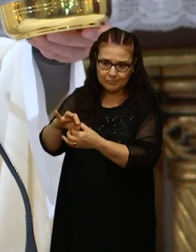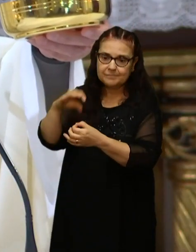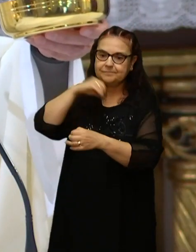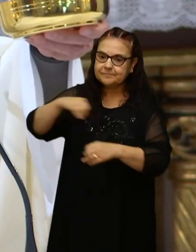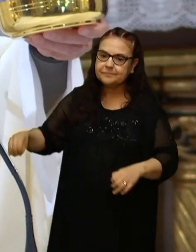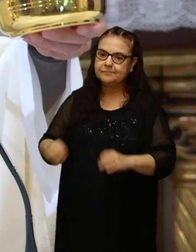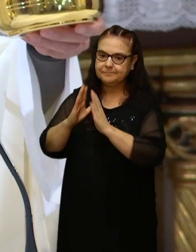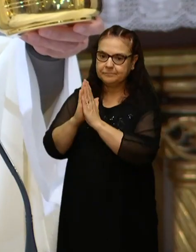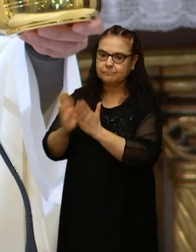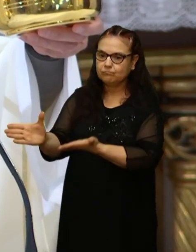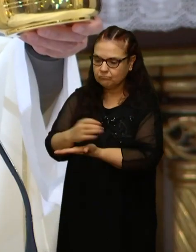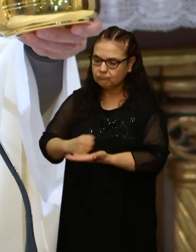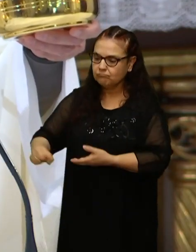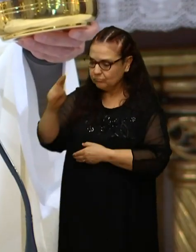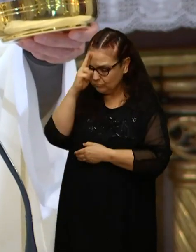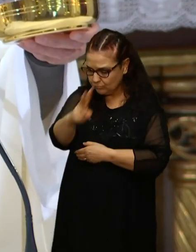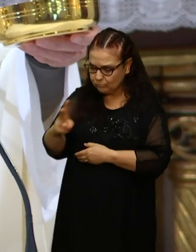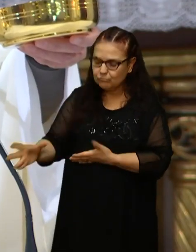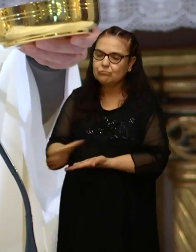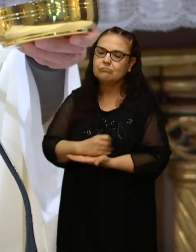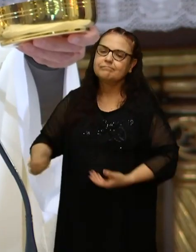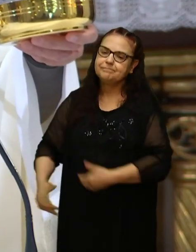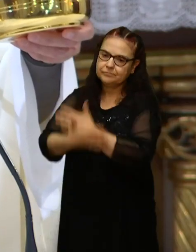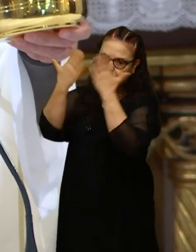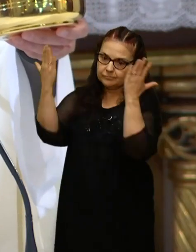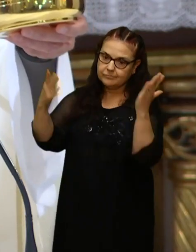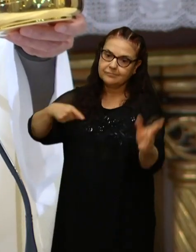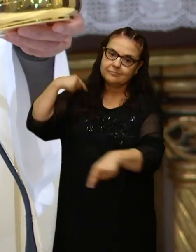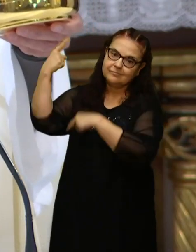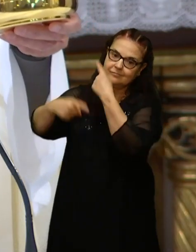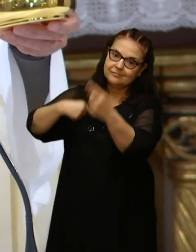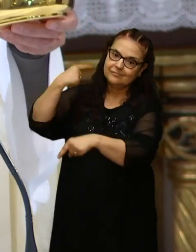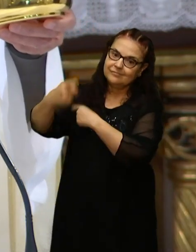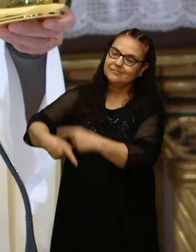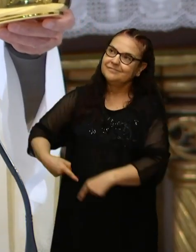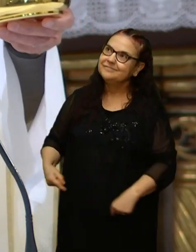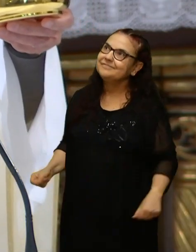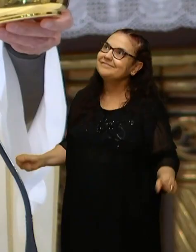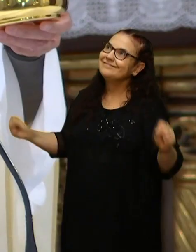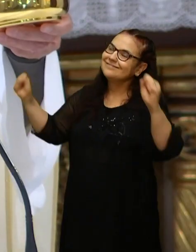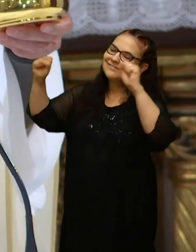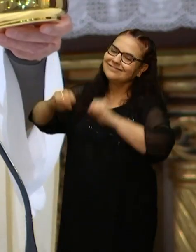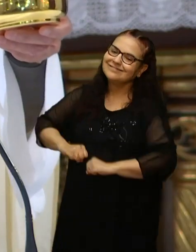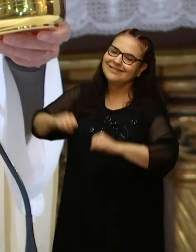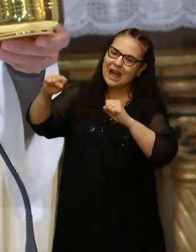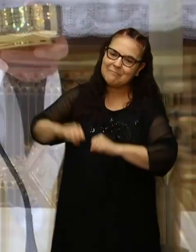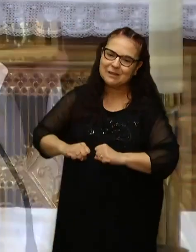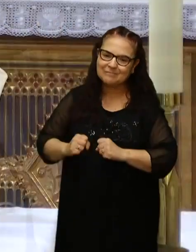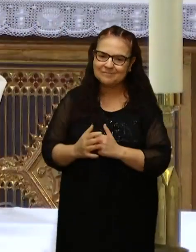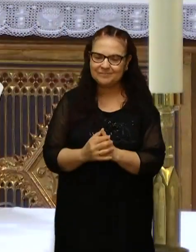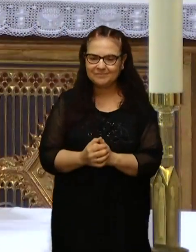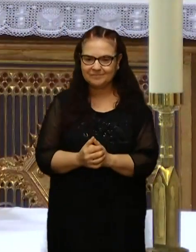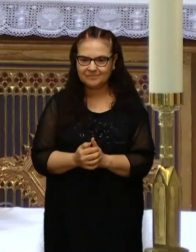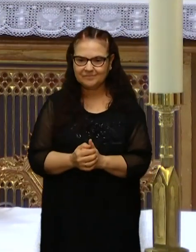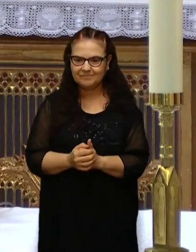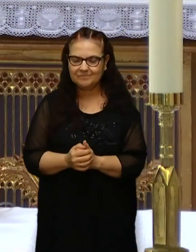en la unidad del Espíritu Santo, todo honor y toda gloria, por los siglos de los siglos.